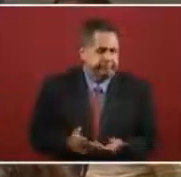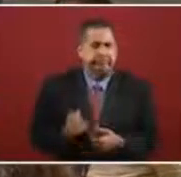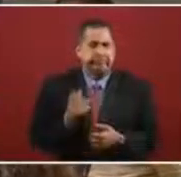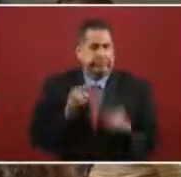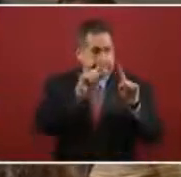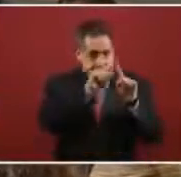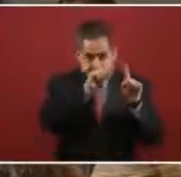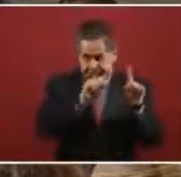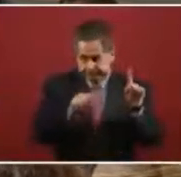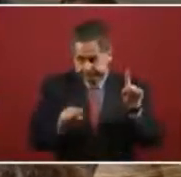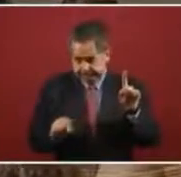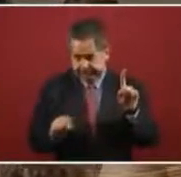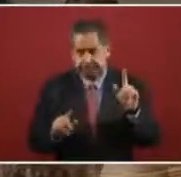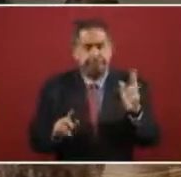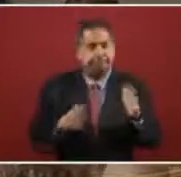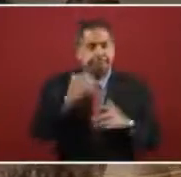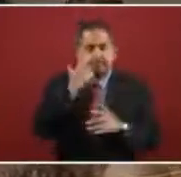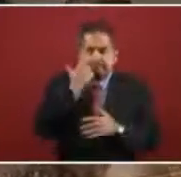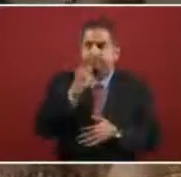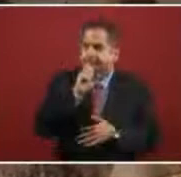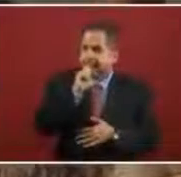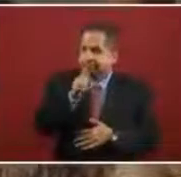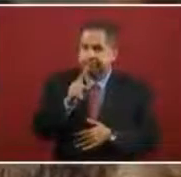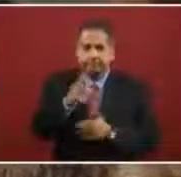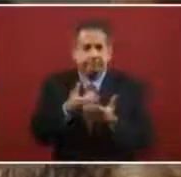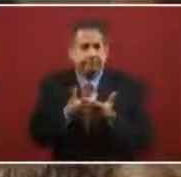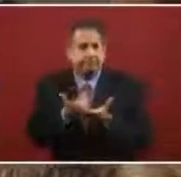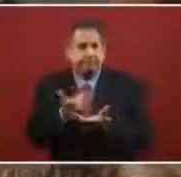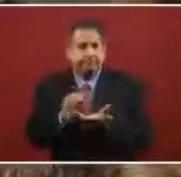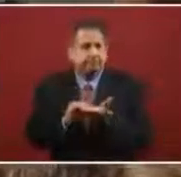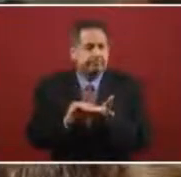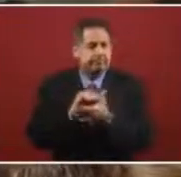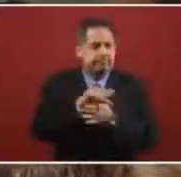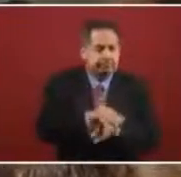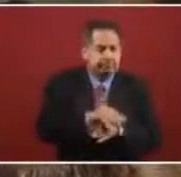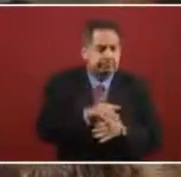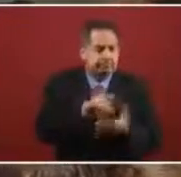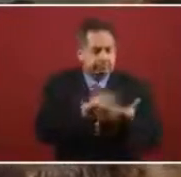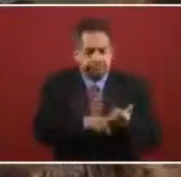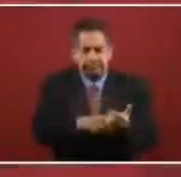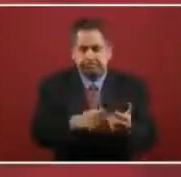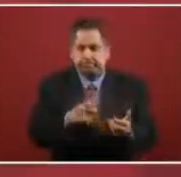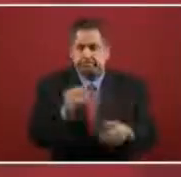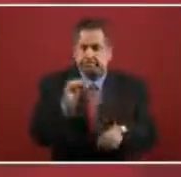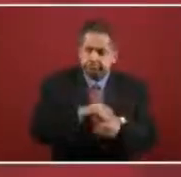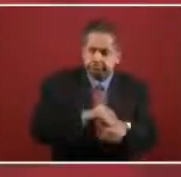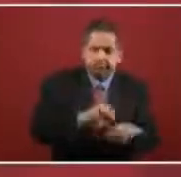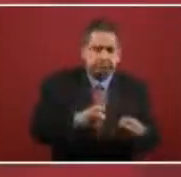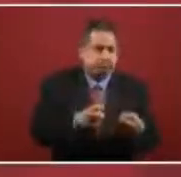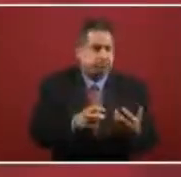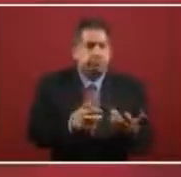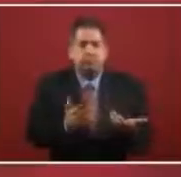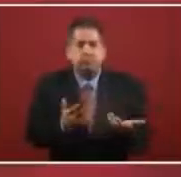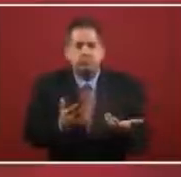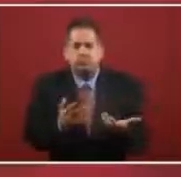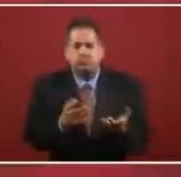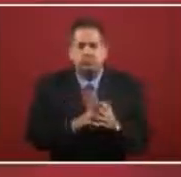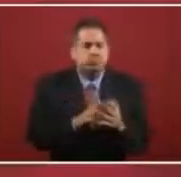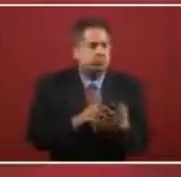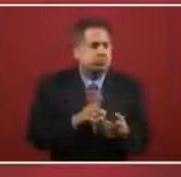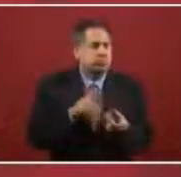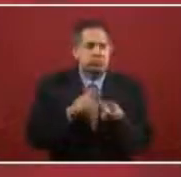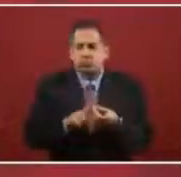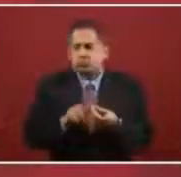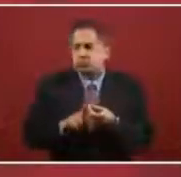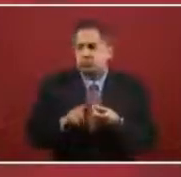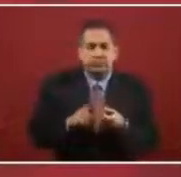queremos que se invierta a partir de la necesidad que